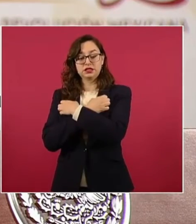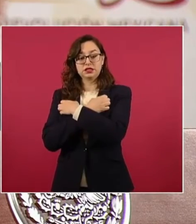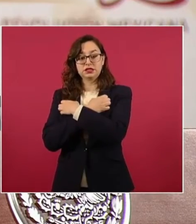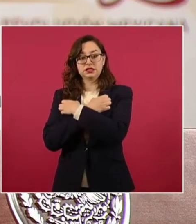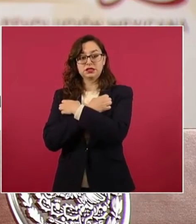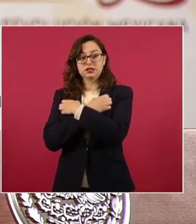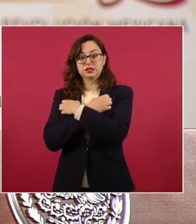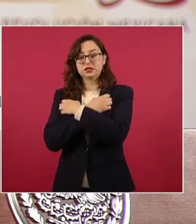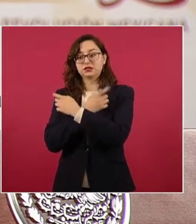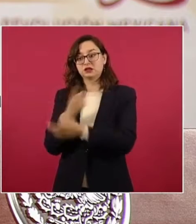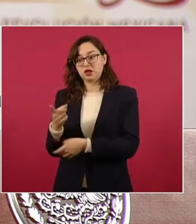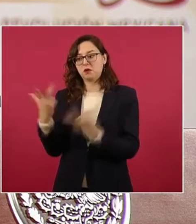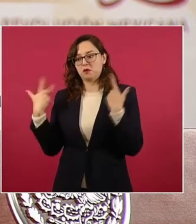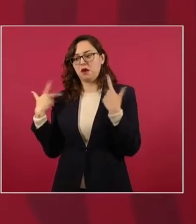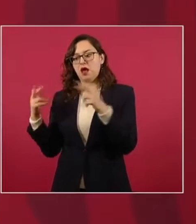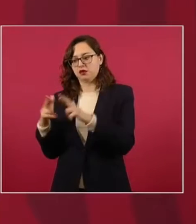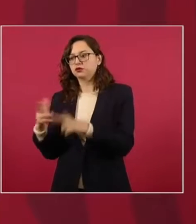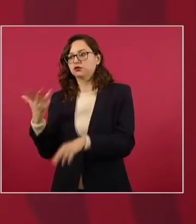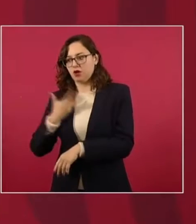que nos quedamos sin médicos.